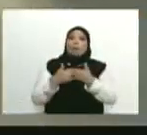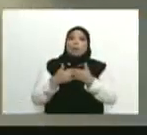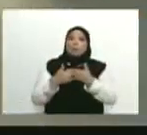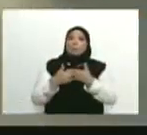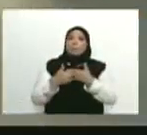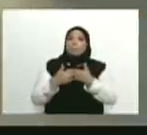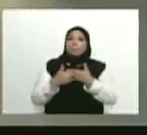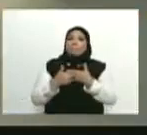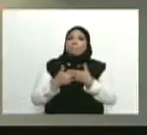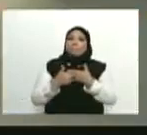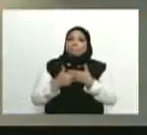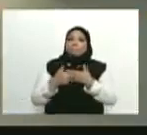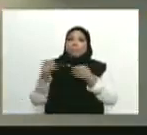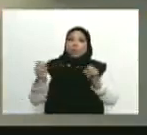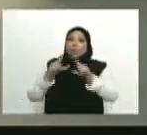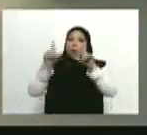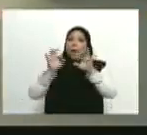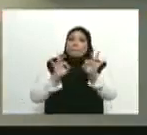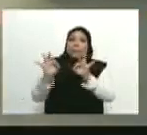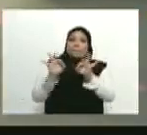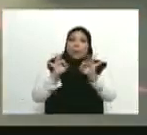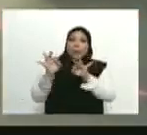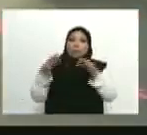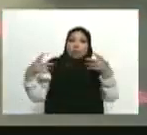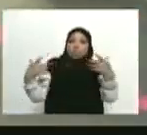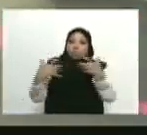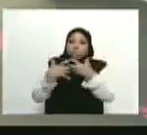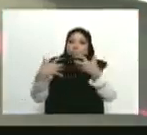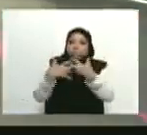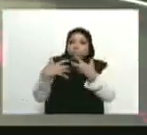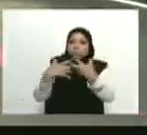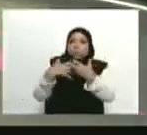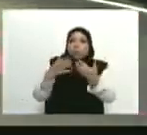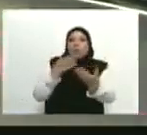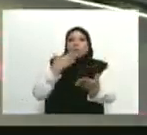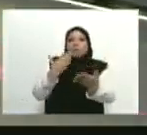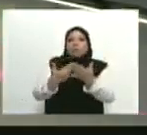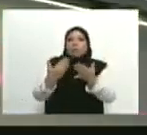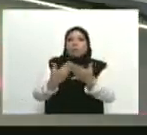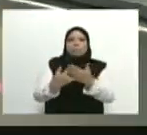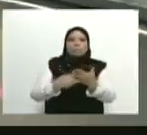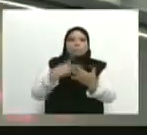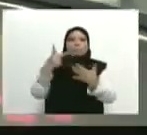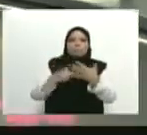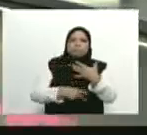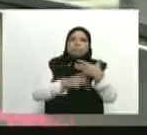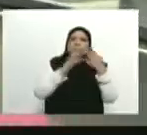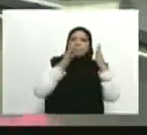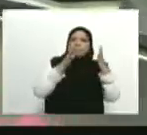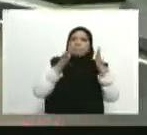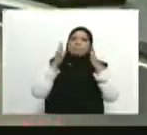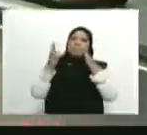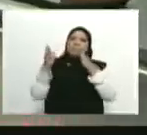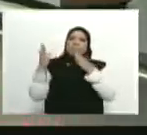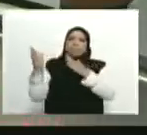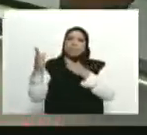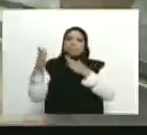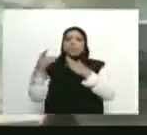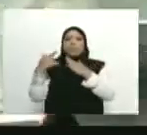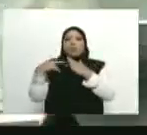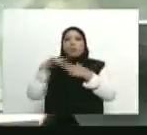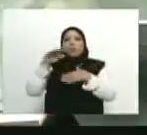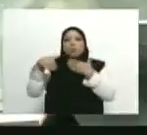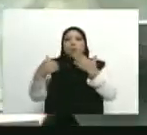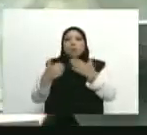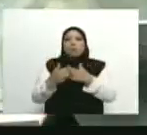batalla y la planificación de las ventajas para poder derrotar a la armada, a